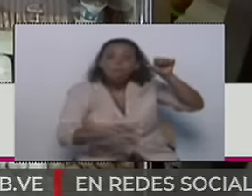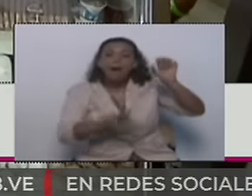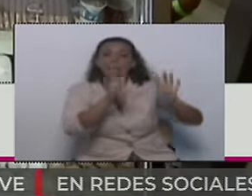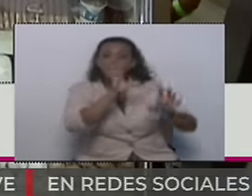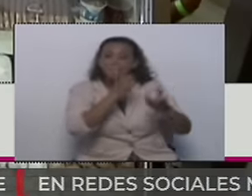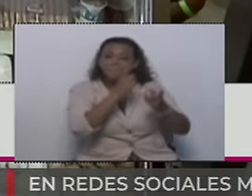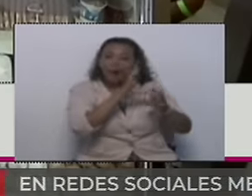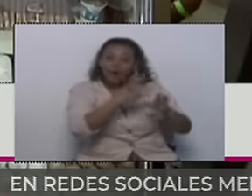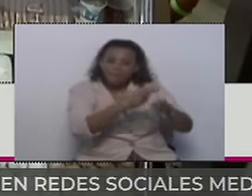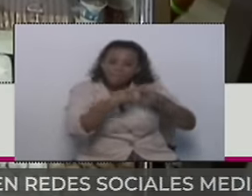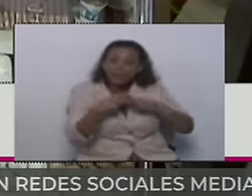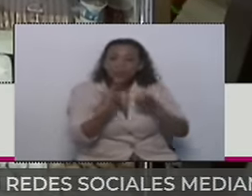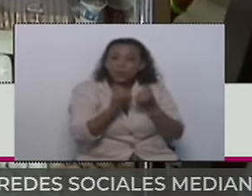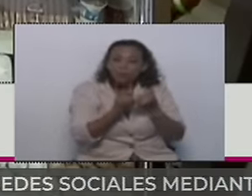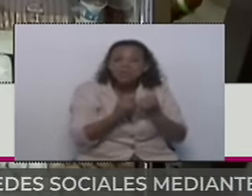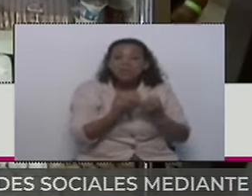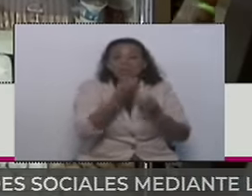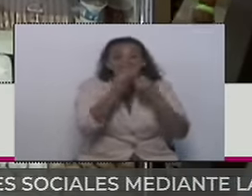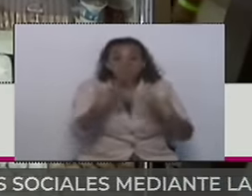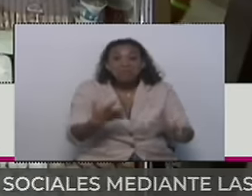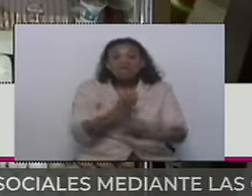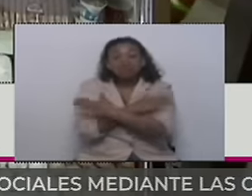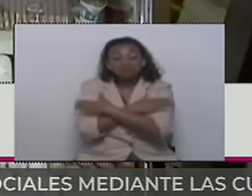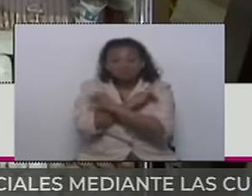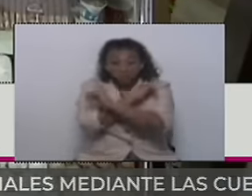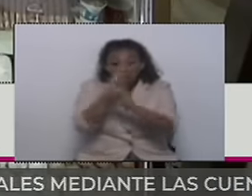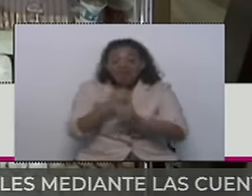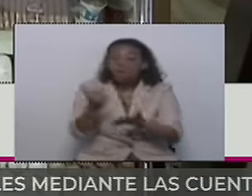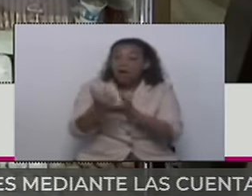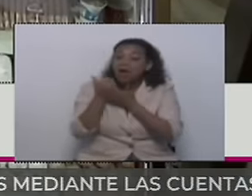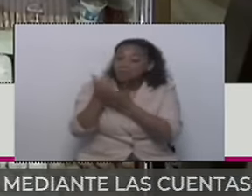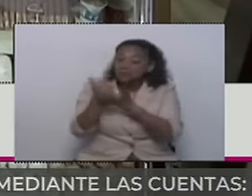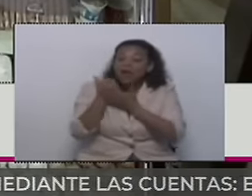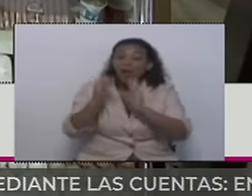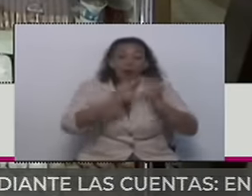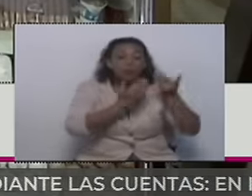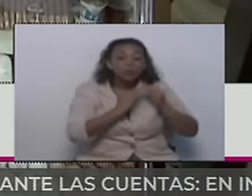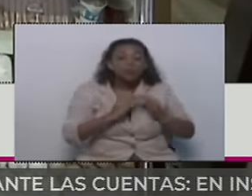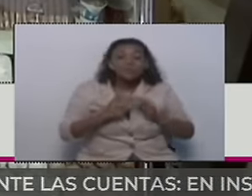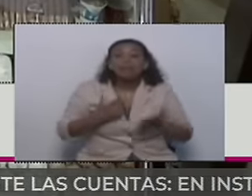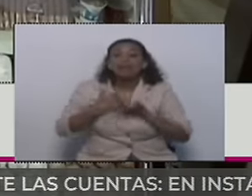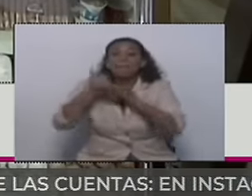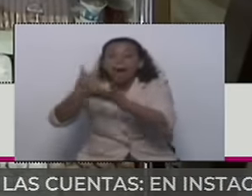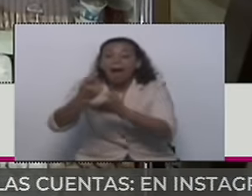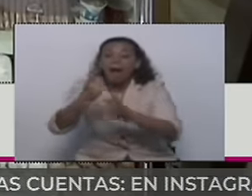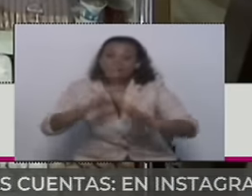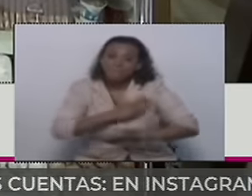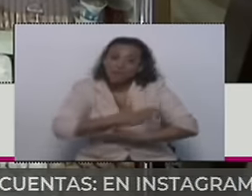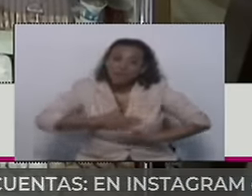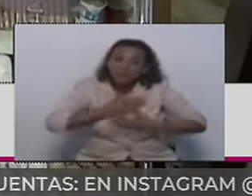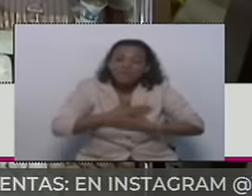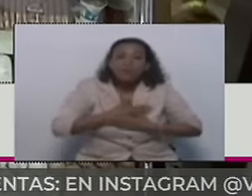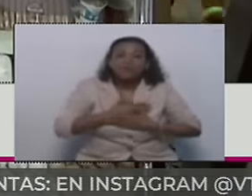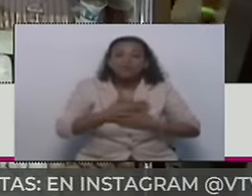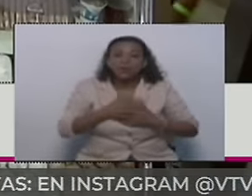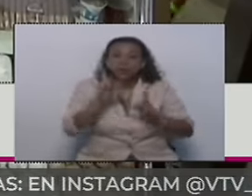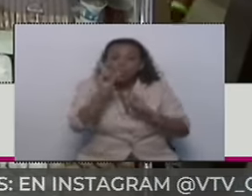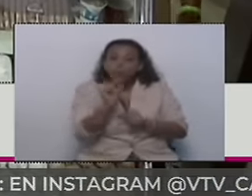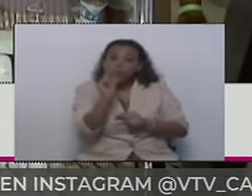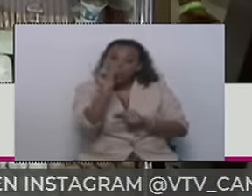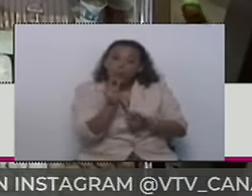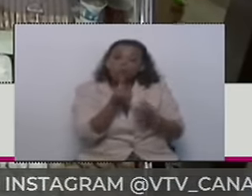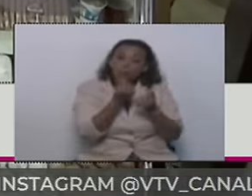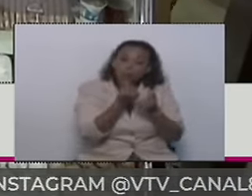Sí, y nos ha ido muy bien, sí, porque hemos ayudado bastante a la comunidad con el beneficio, pues, de que son precios